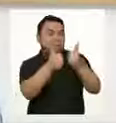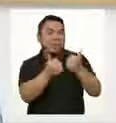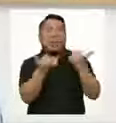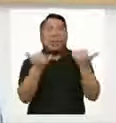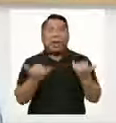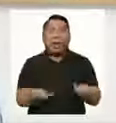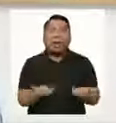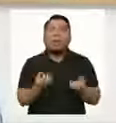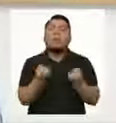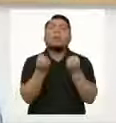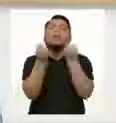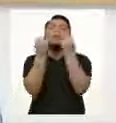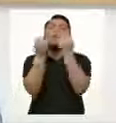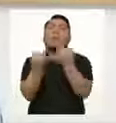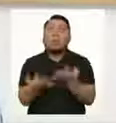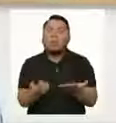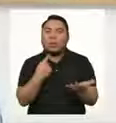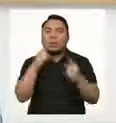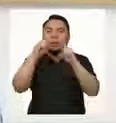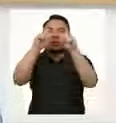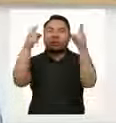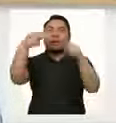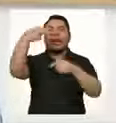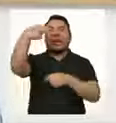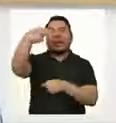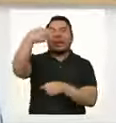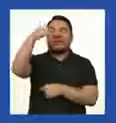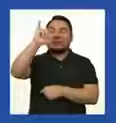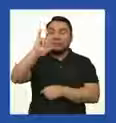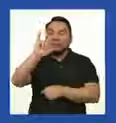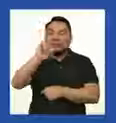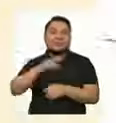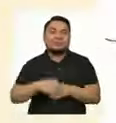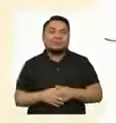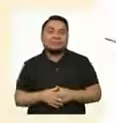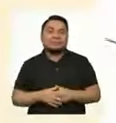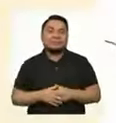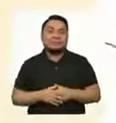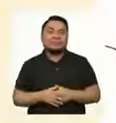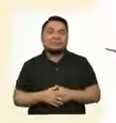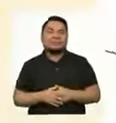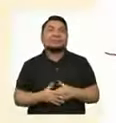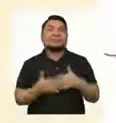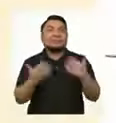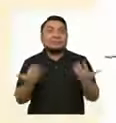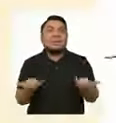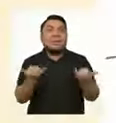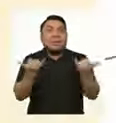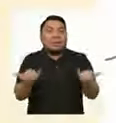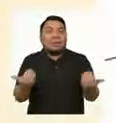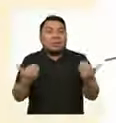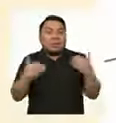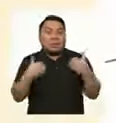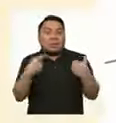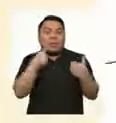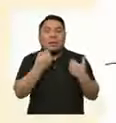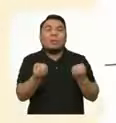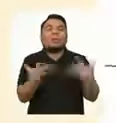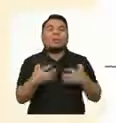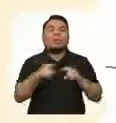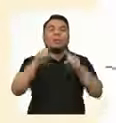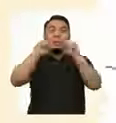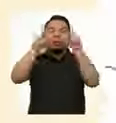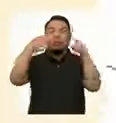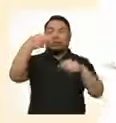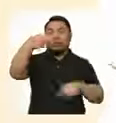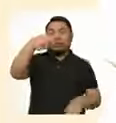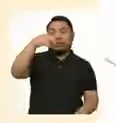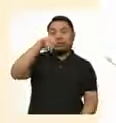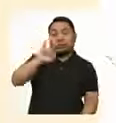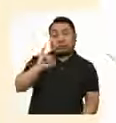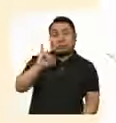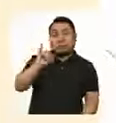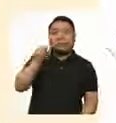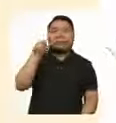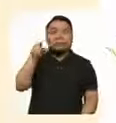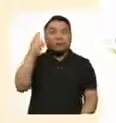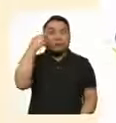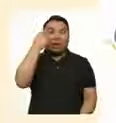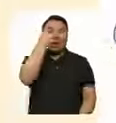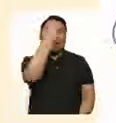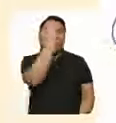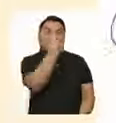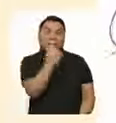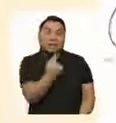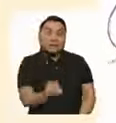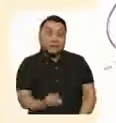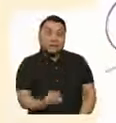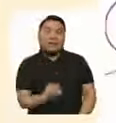a calcular la frecuencia relativa h sub i. Ahora tenemos que la frecuencia relativa h sub i para cada